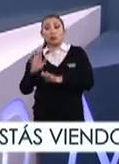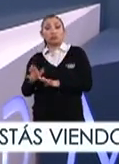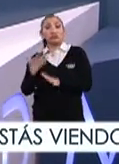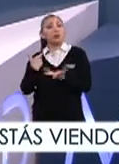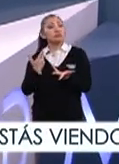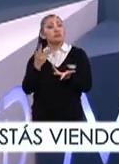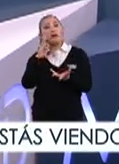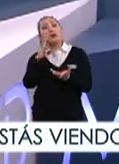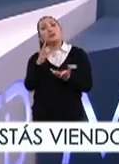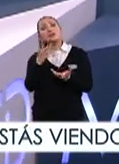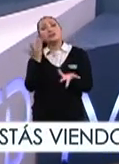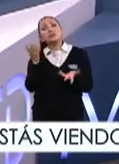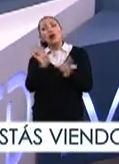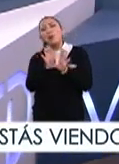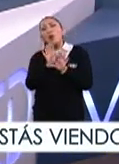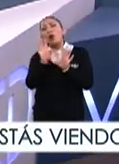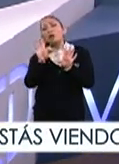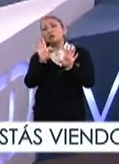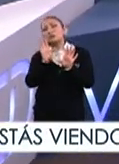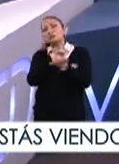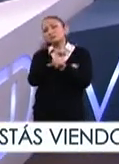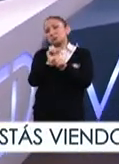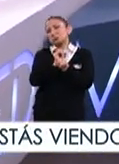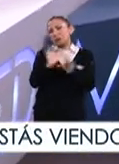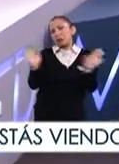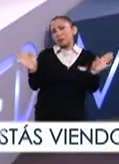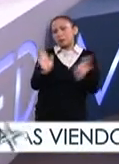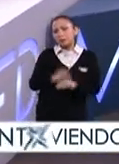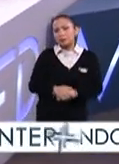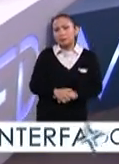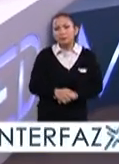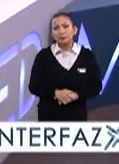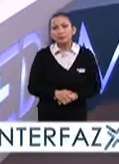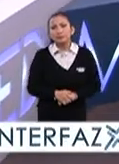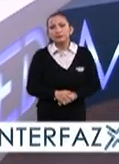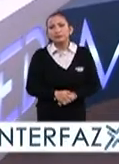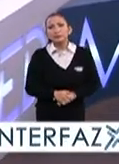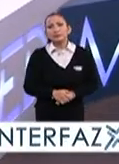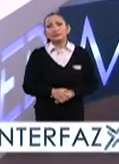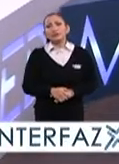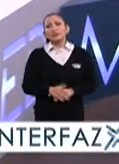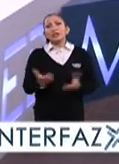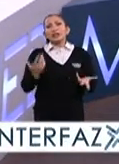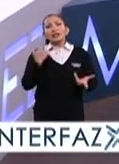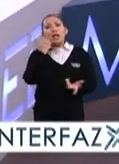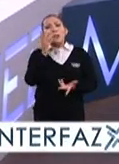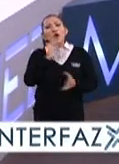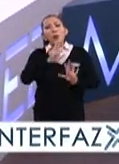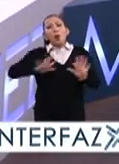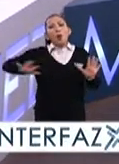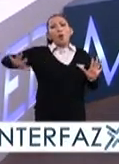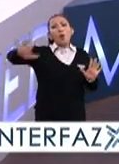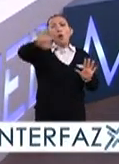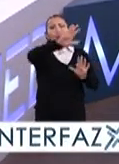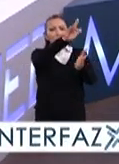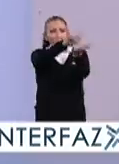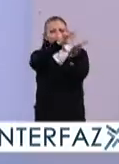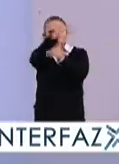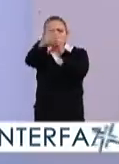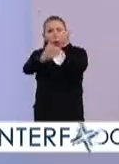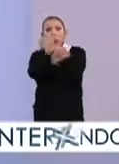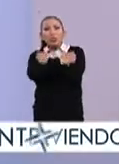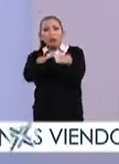estamos viendo de una manera un poco más zen, podemos decirlo de esa manera, y tratar de abarcar esto como un